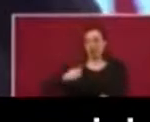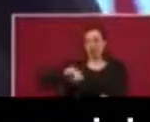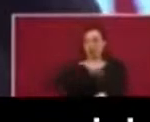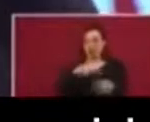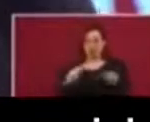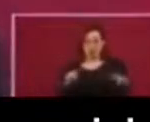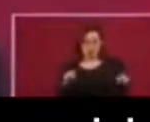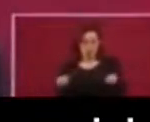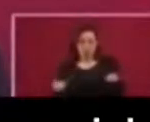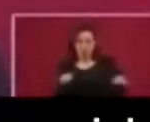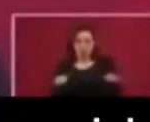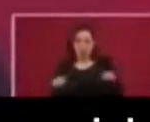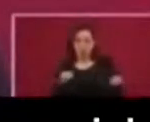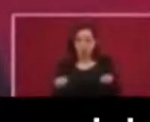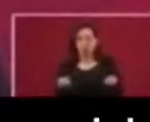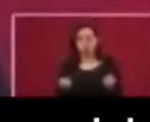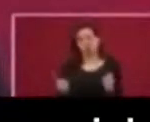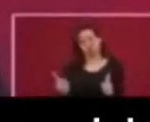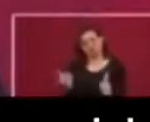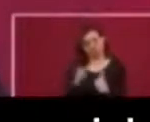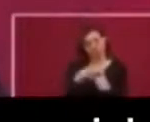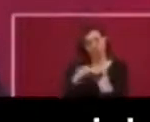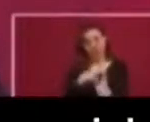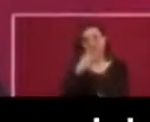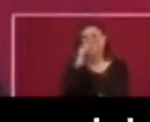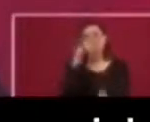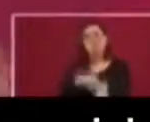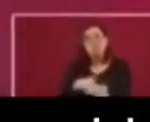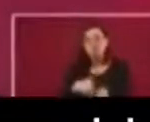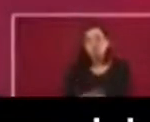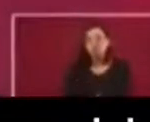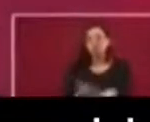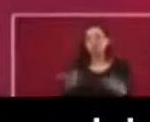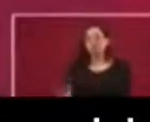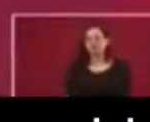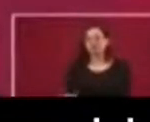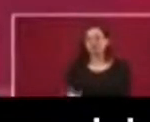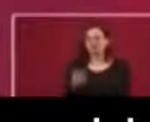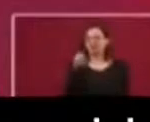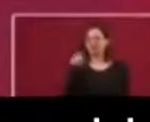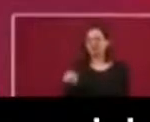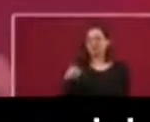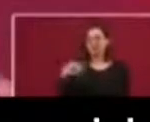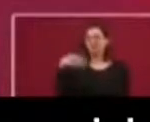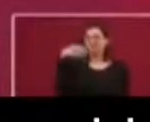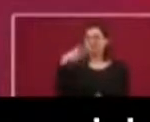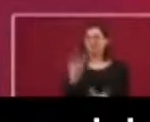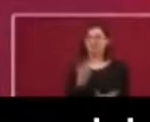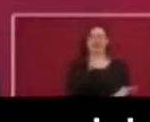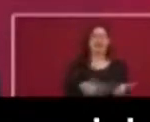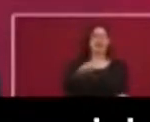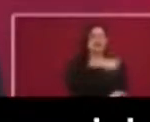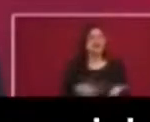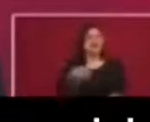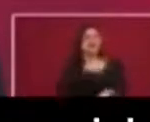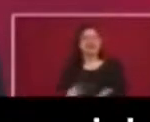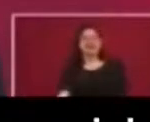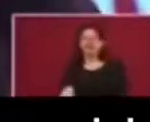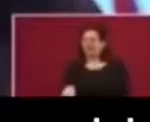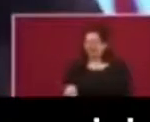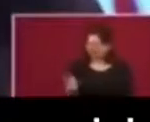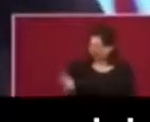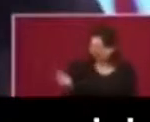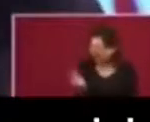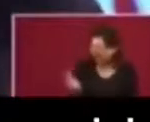mercado. Entonces, ese sería el primer comentario, es que no generemos una demanda innecesaria de este